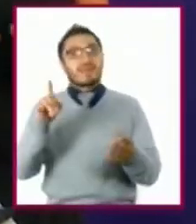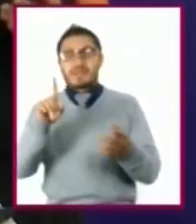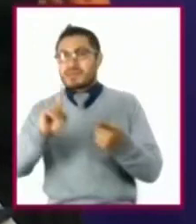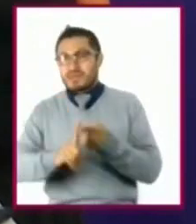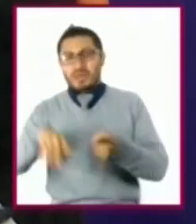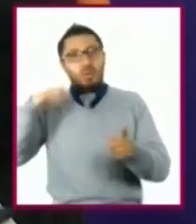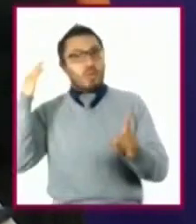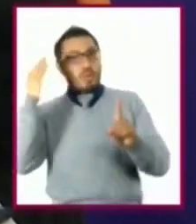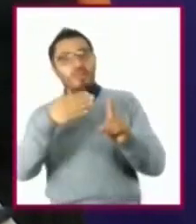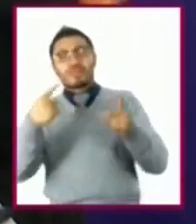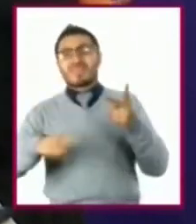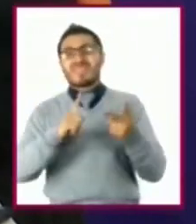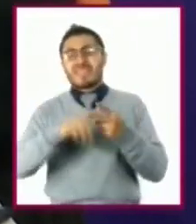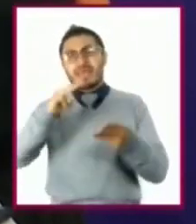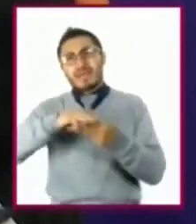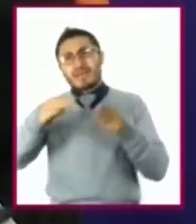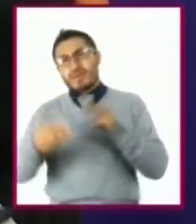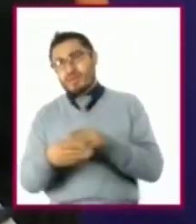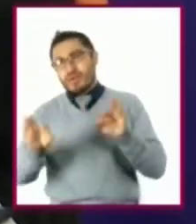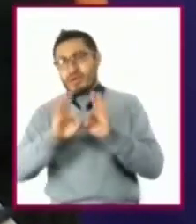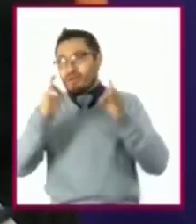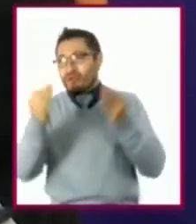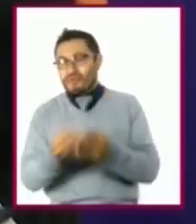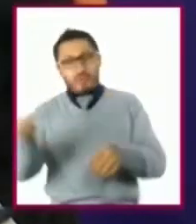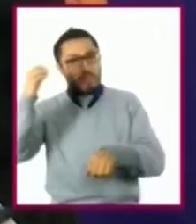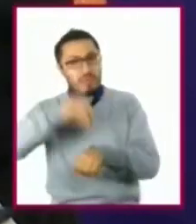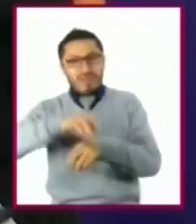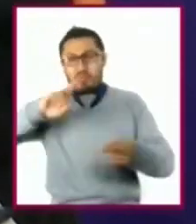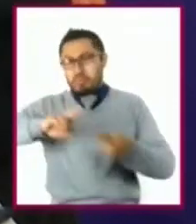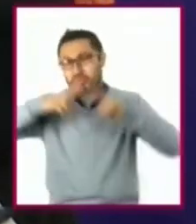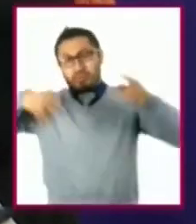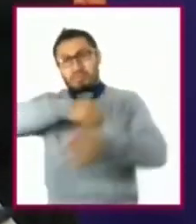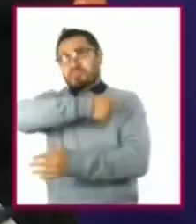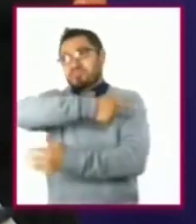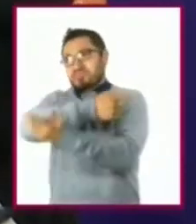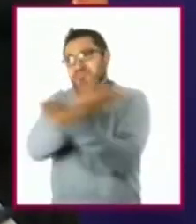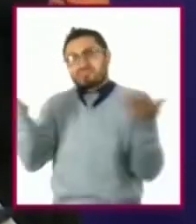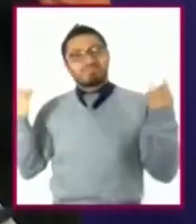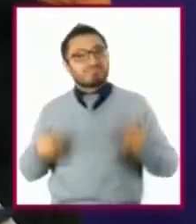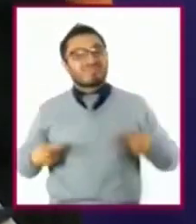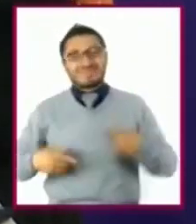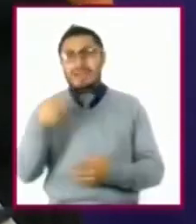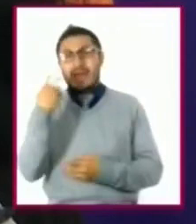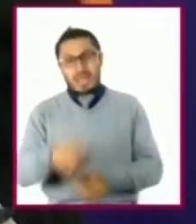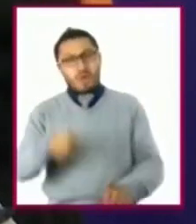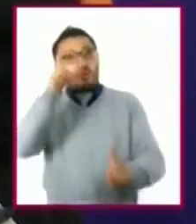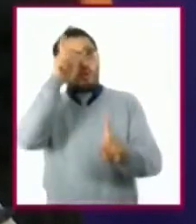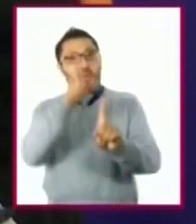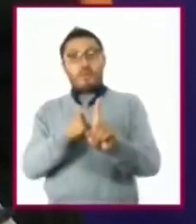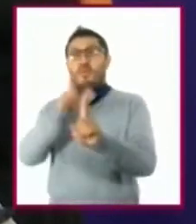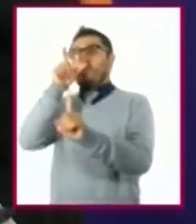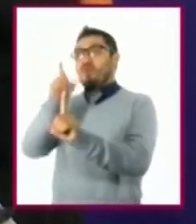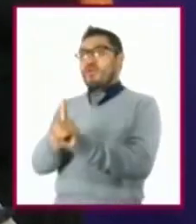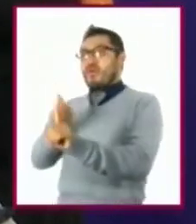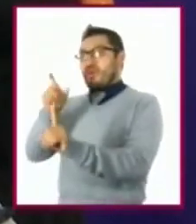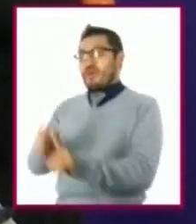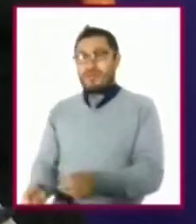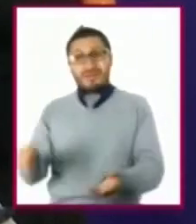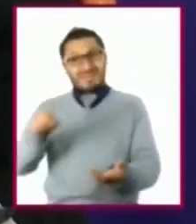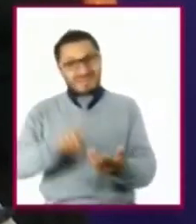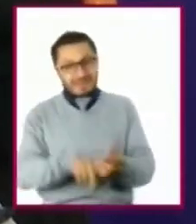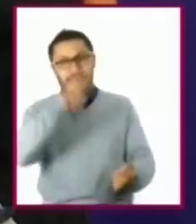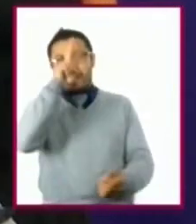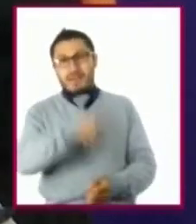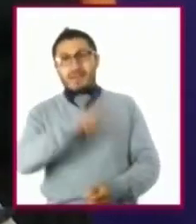motivaciones, formas de actuar y de relacionarse con los demás. Esto les da autenticidad, los hace verosímiles y contribuye a